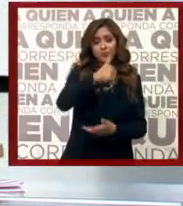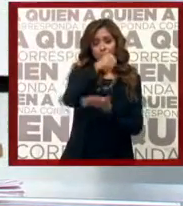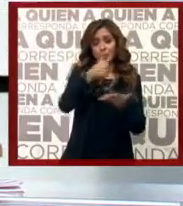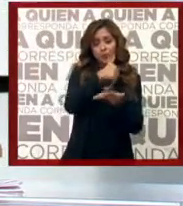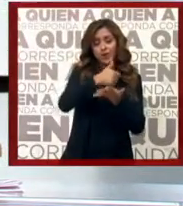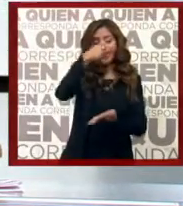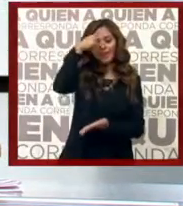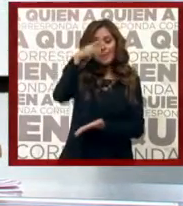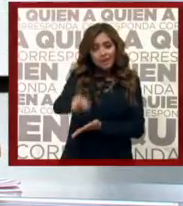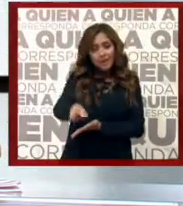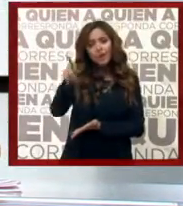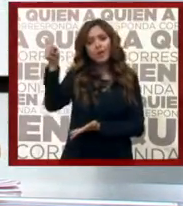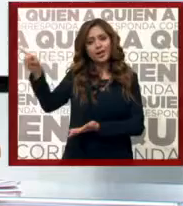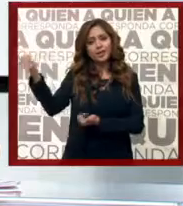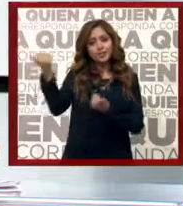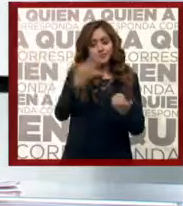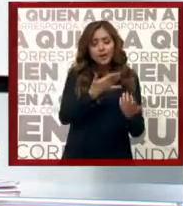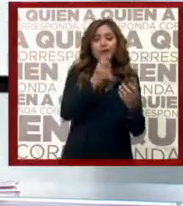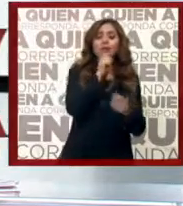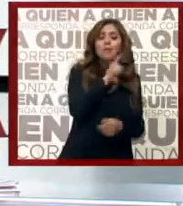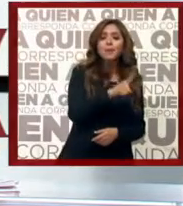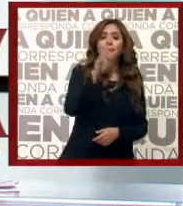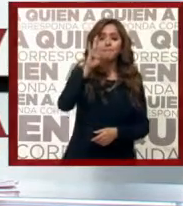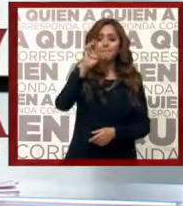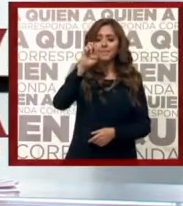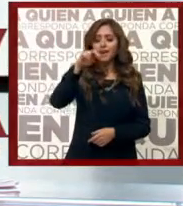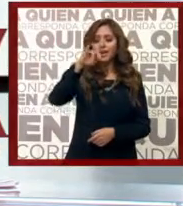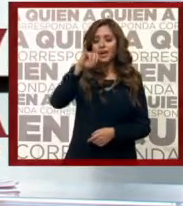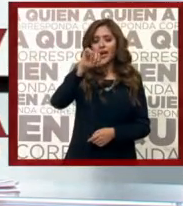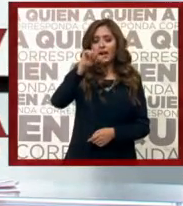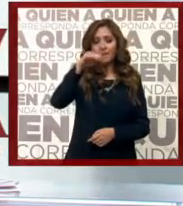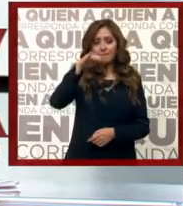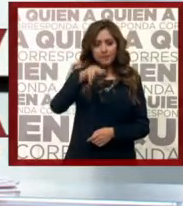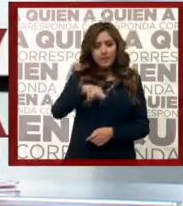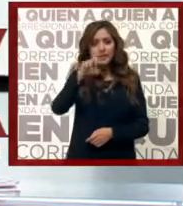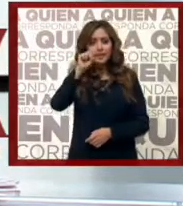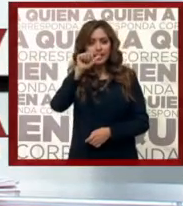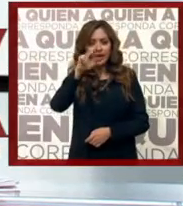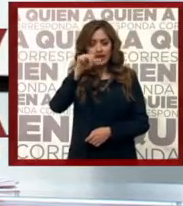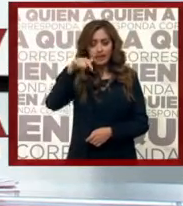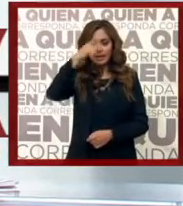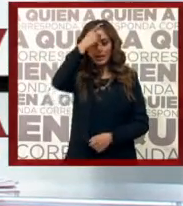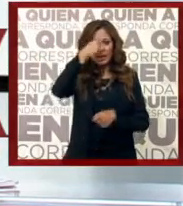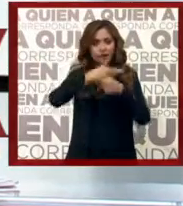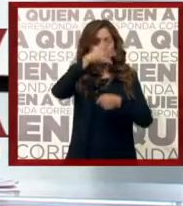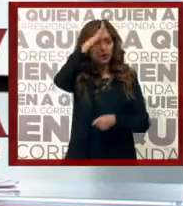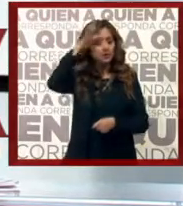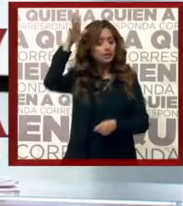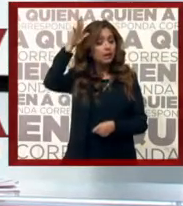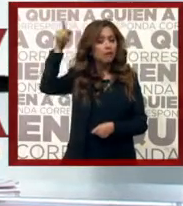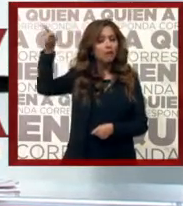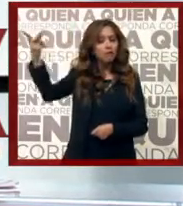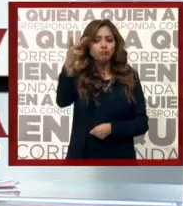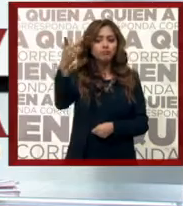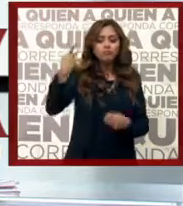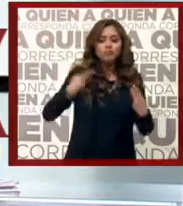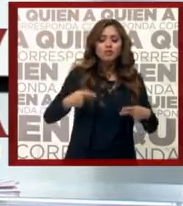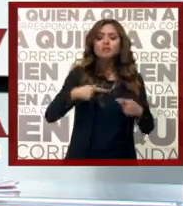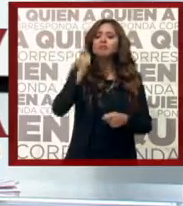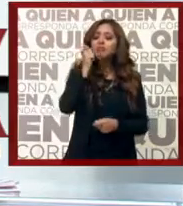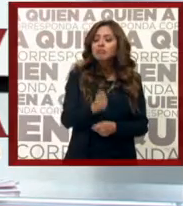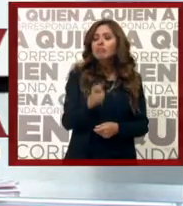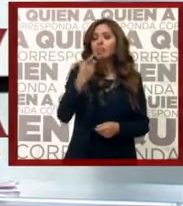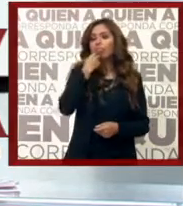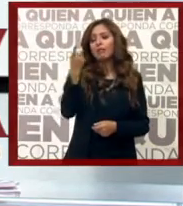México, y a Benjamín Sanías, director general de Televisión Azteca, quienes han dado la instrucción de atender al público a la medida de nuestras